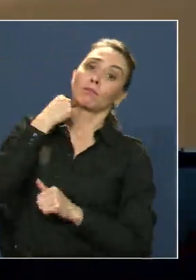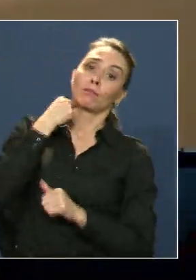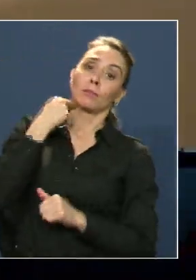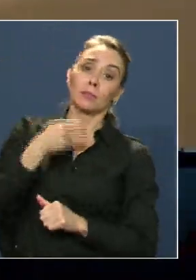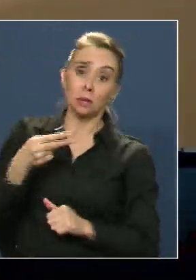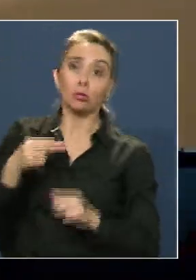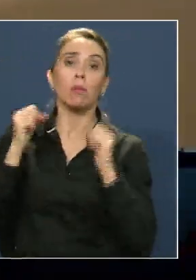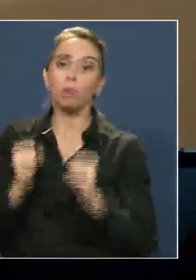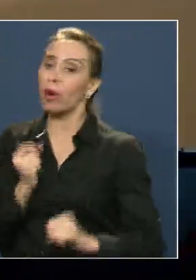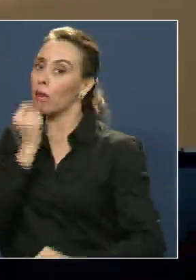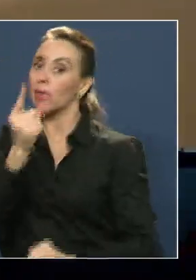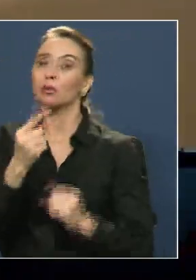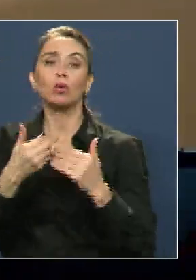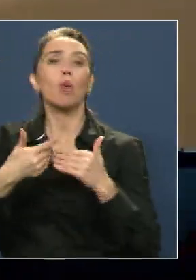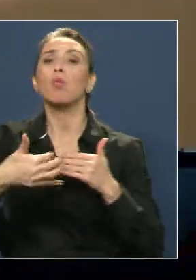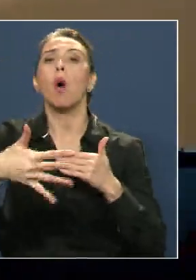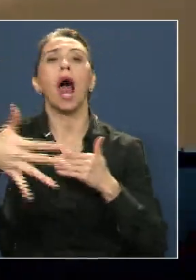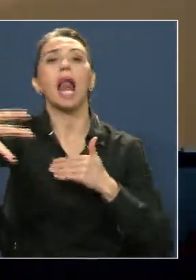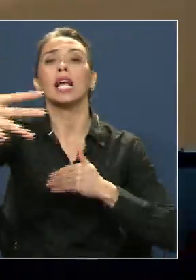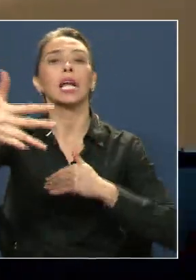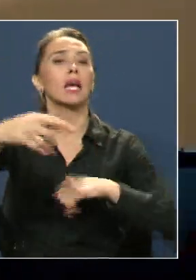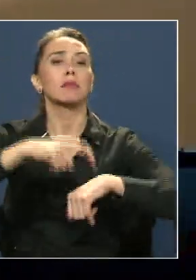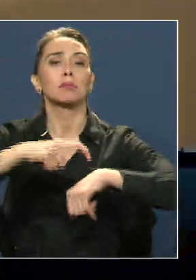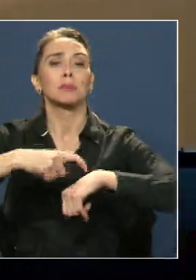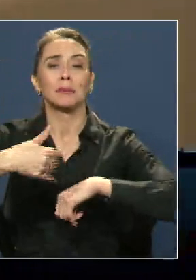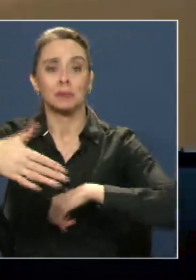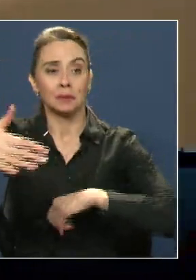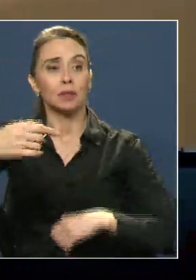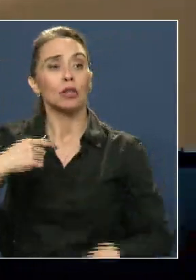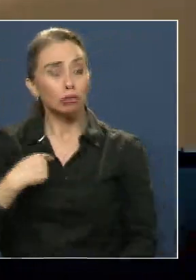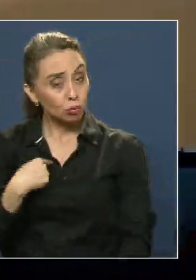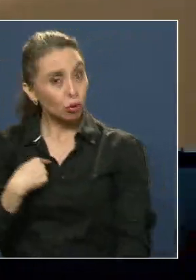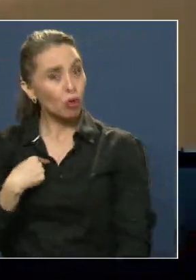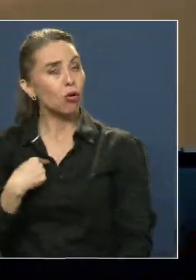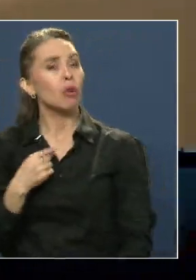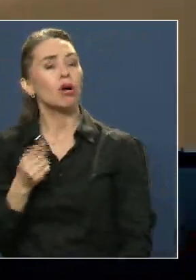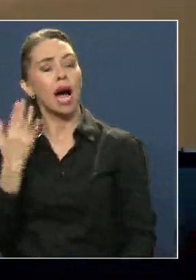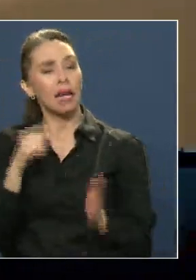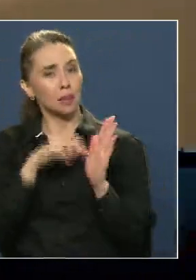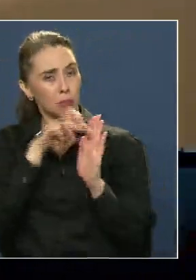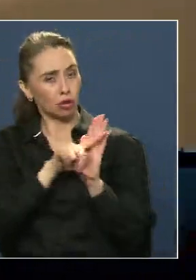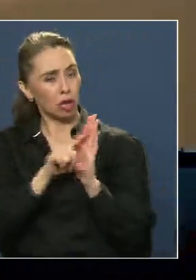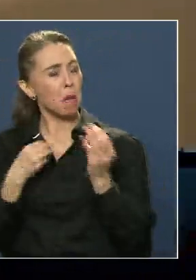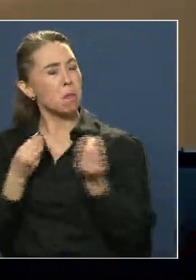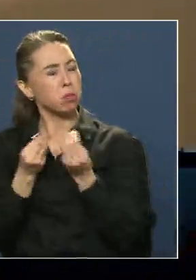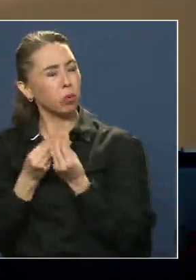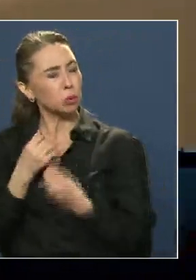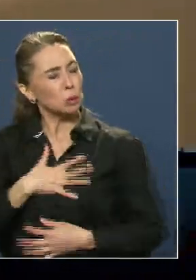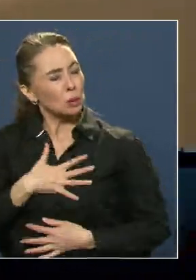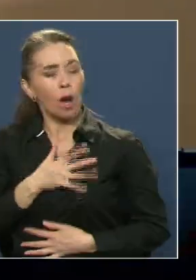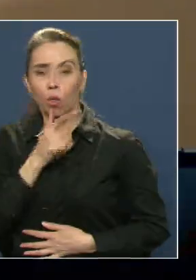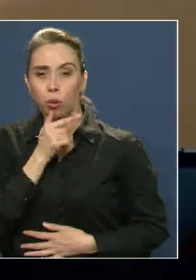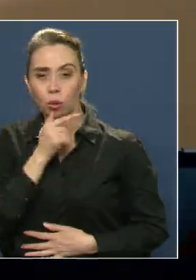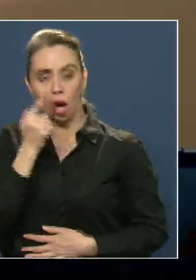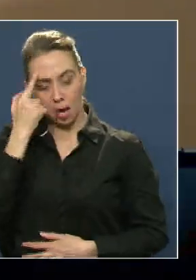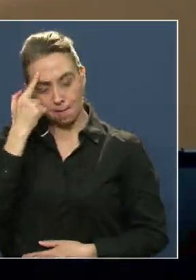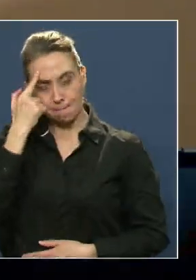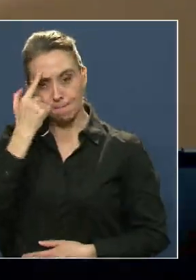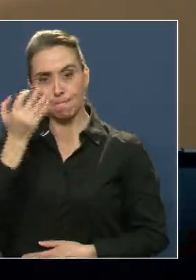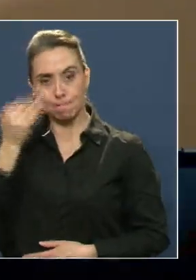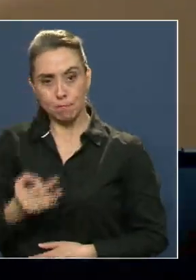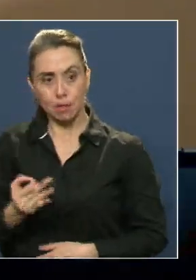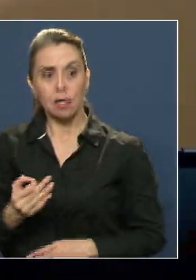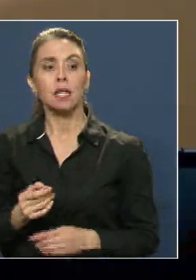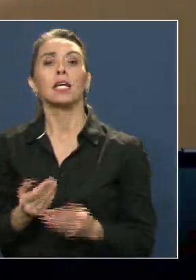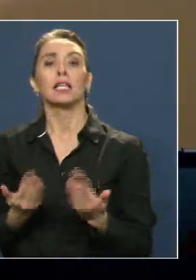reconozco que inicialmente yo tenía muchas dudas de este proyecto de ley y llegué a la convicción de que la